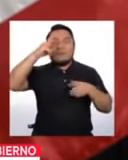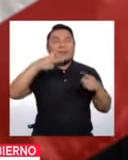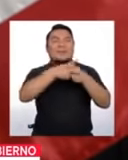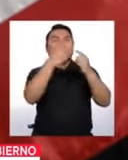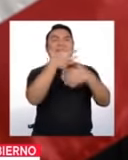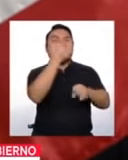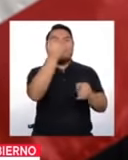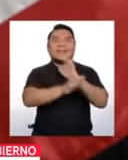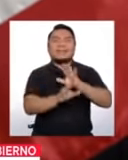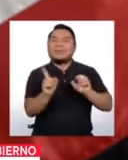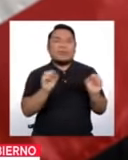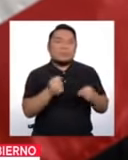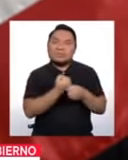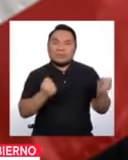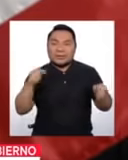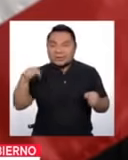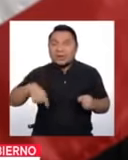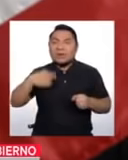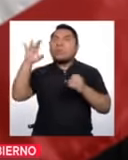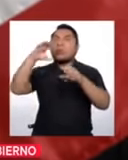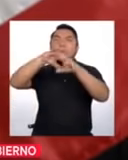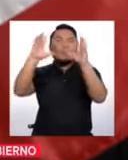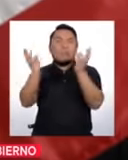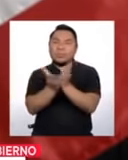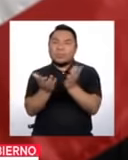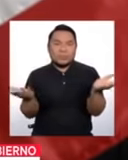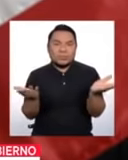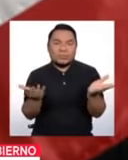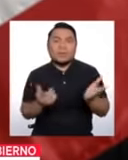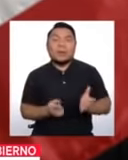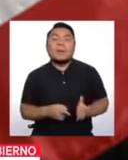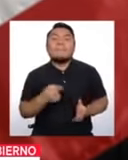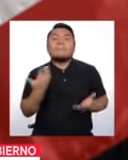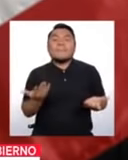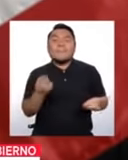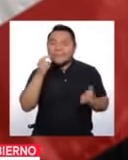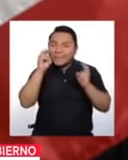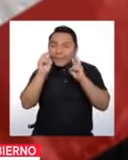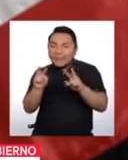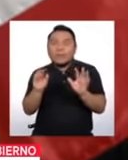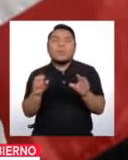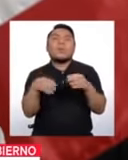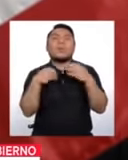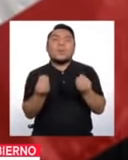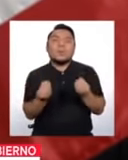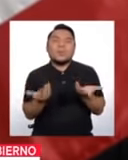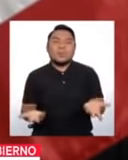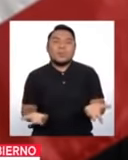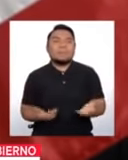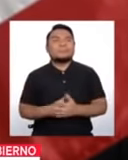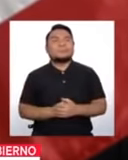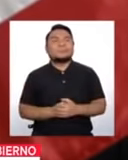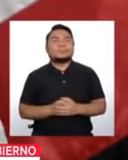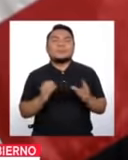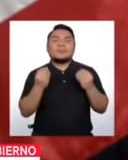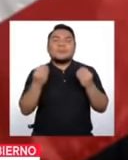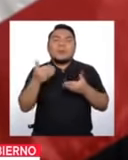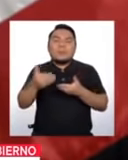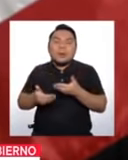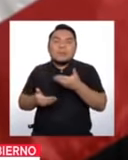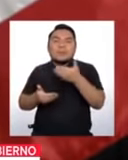es imposible, aquí o en cualquier parte del mundo. Lo que se va evaluando es cómo se va dando